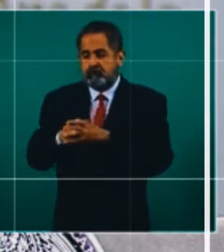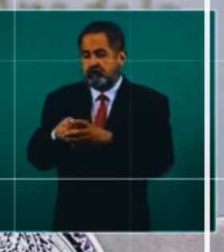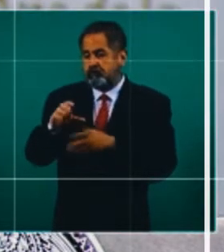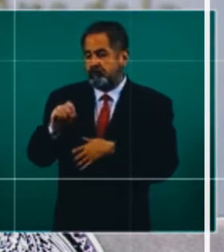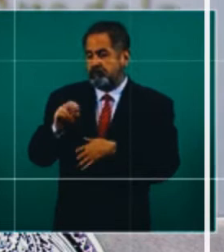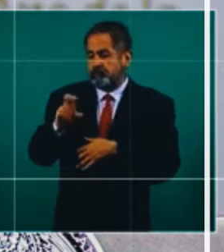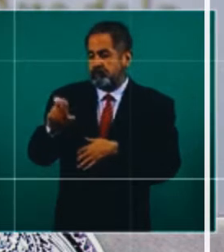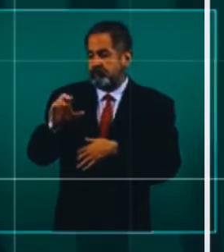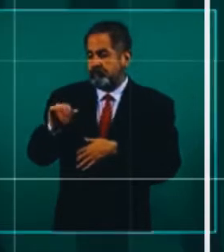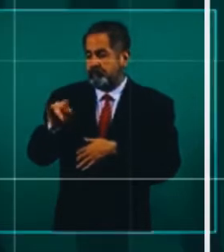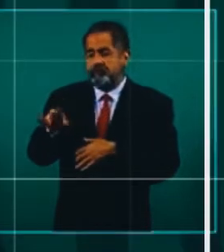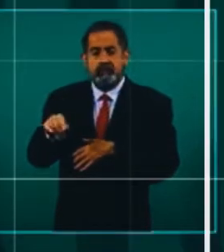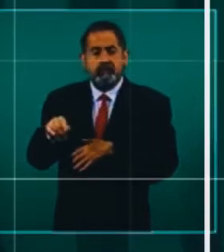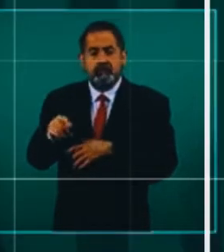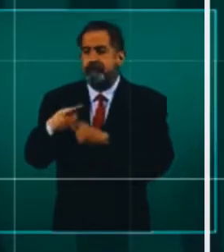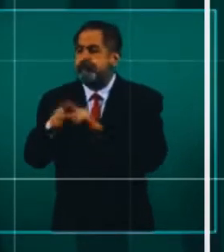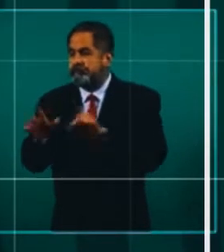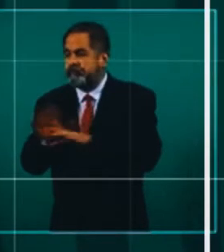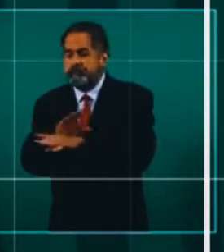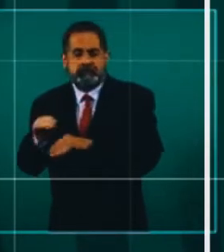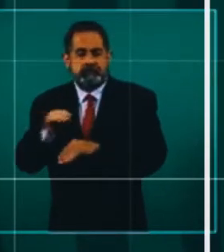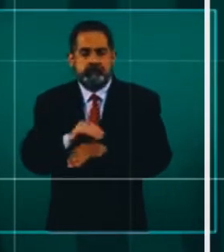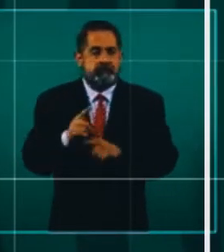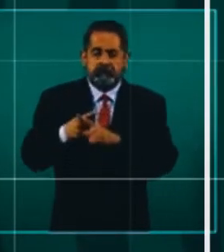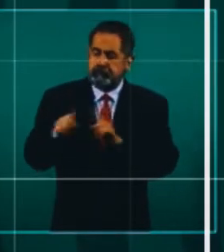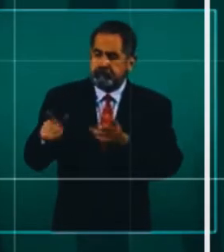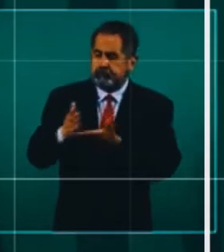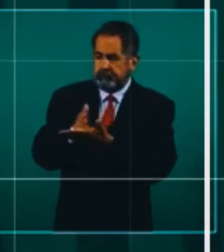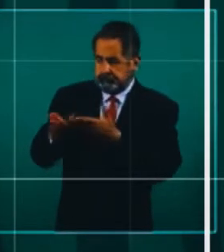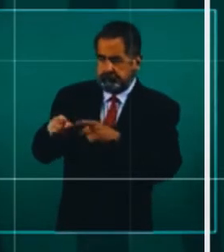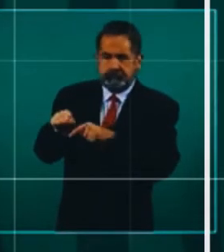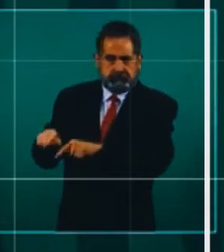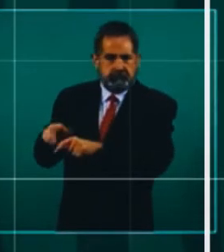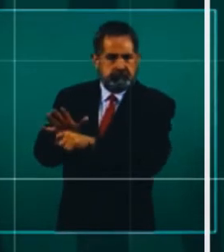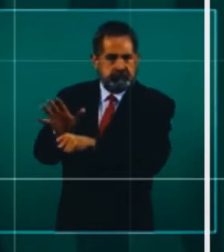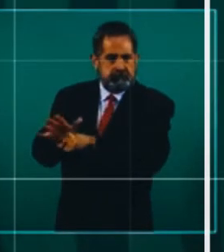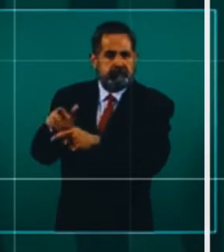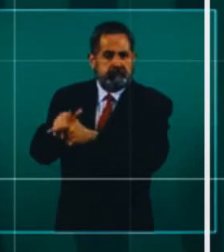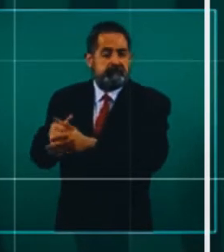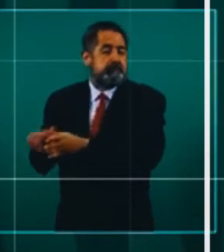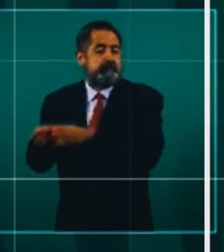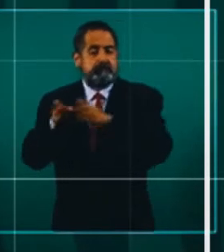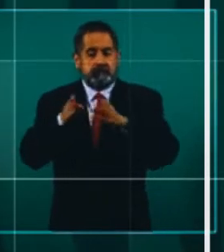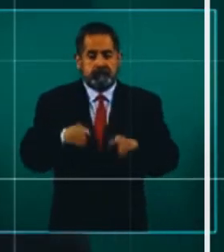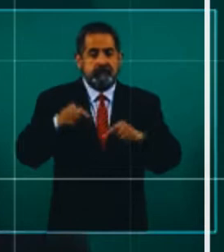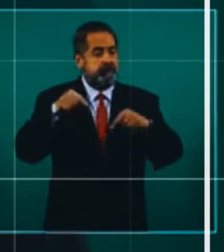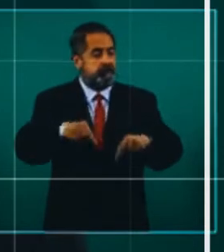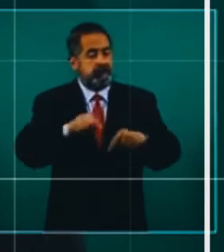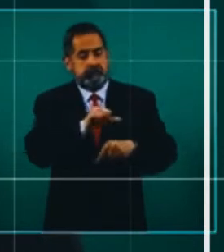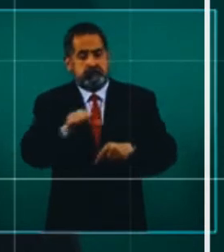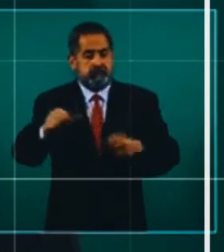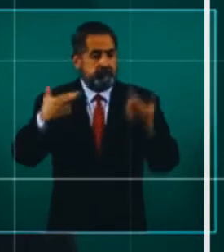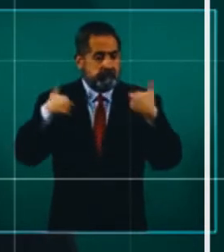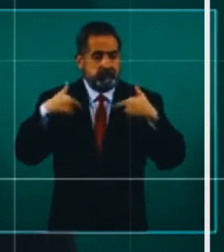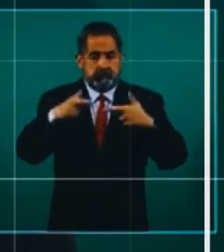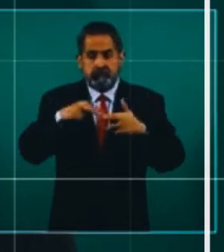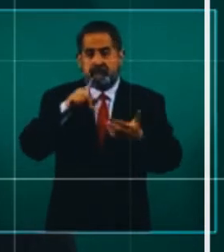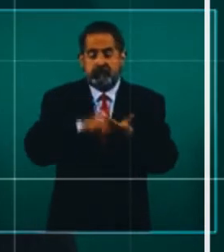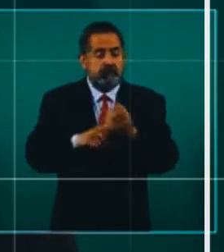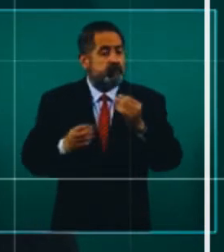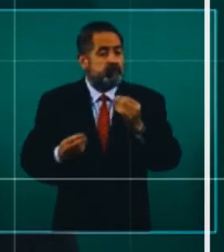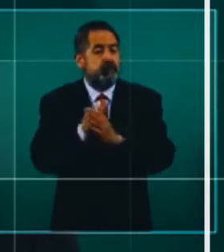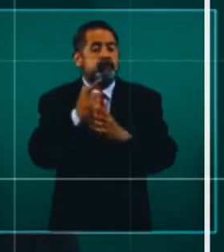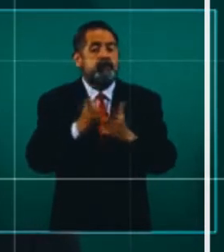es un componente específico del gran operativo Correcaminos, pero al que se han destinado nuevas brigadas de